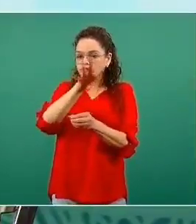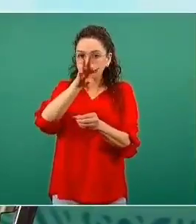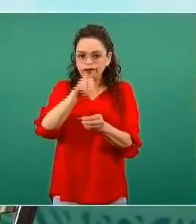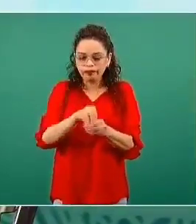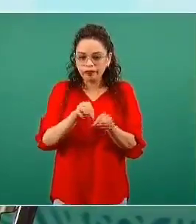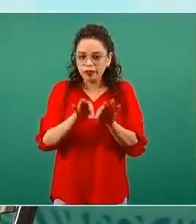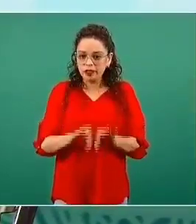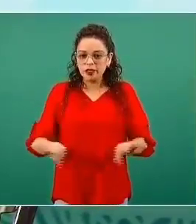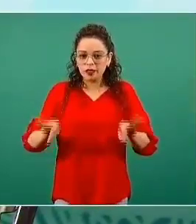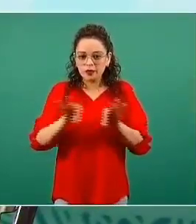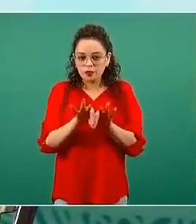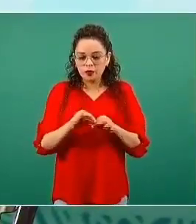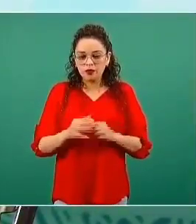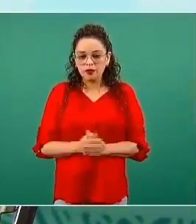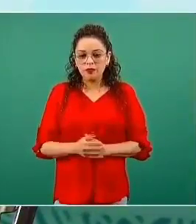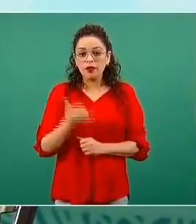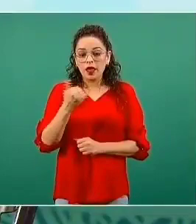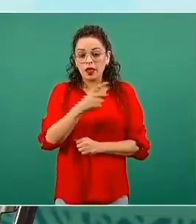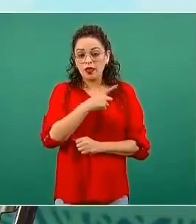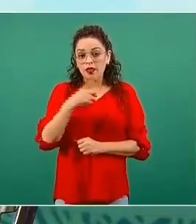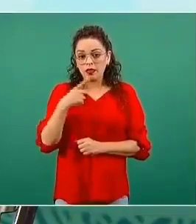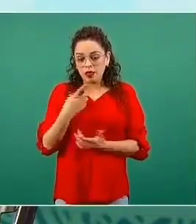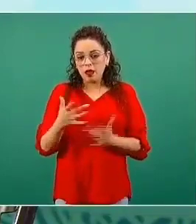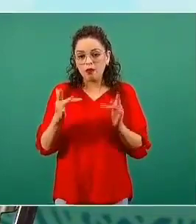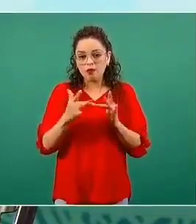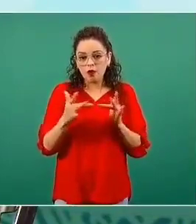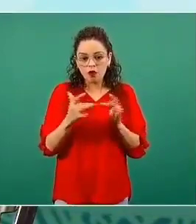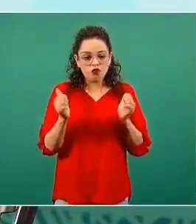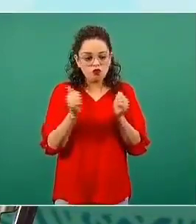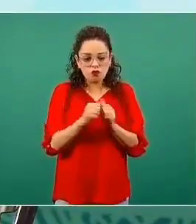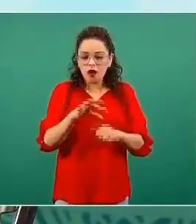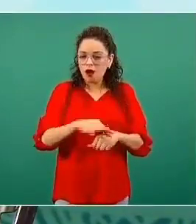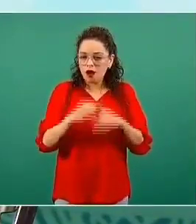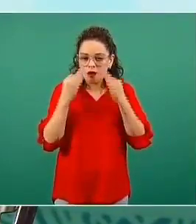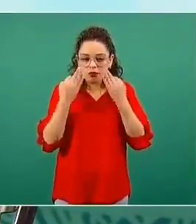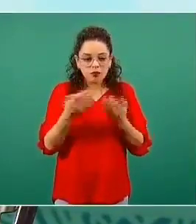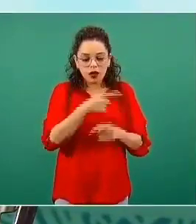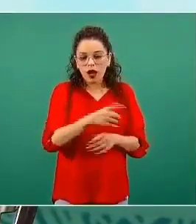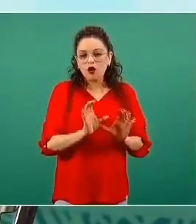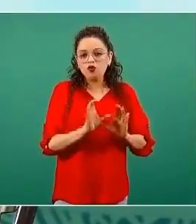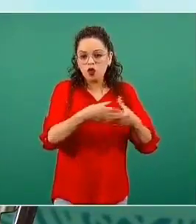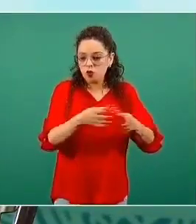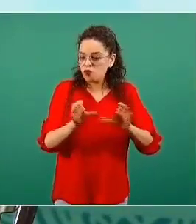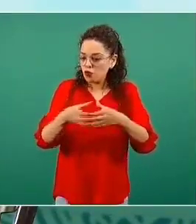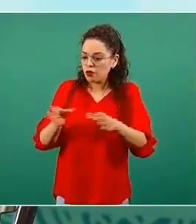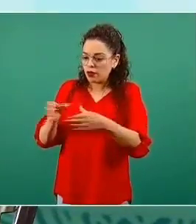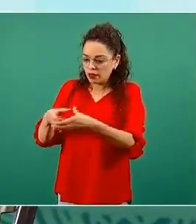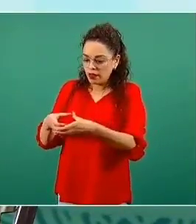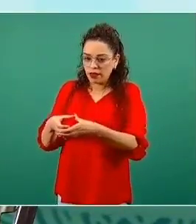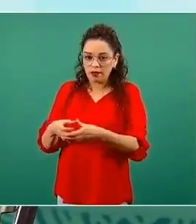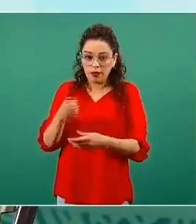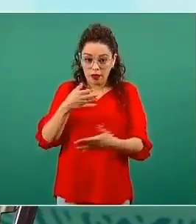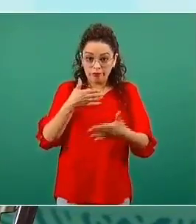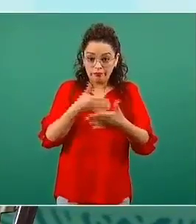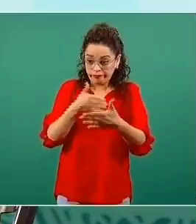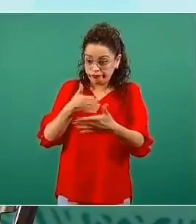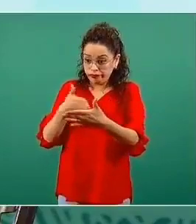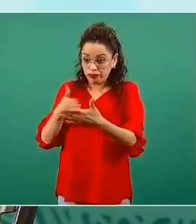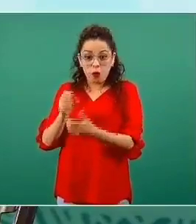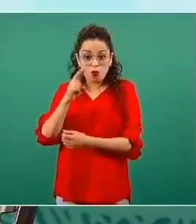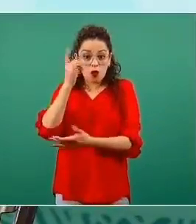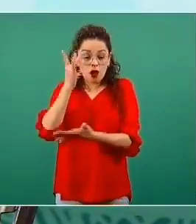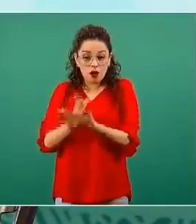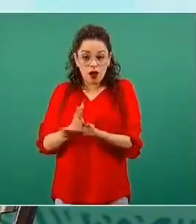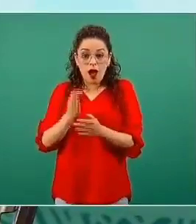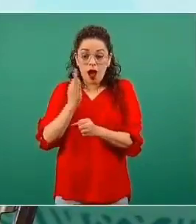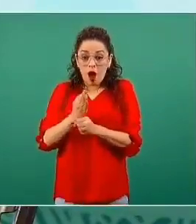y en cercanía con las comunidades, y desde luego la experiencia no se limita a los retos de COVID,